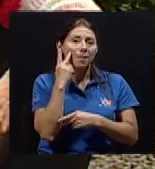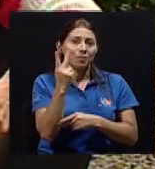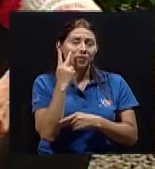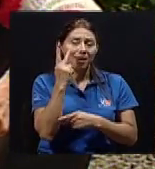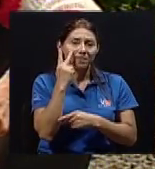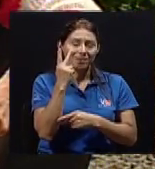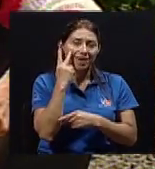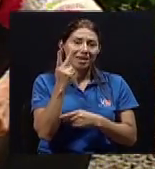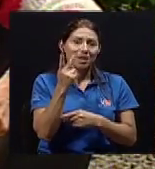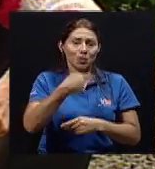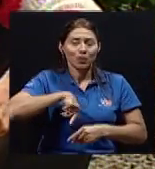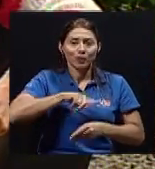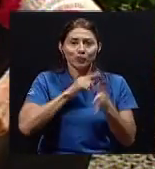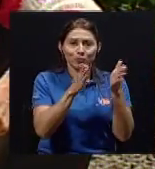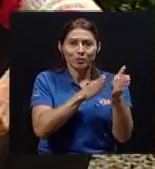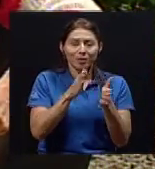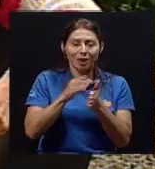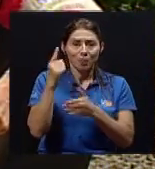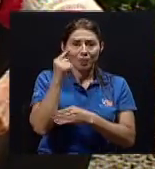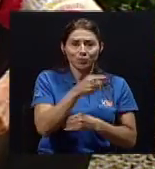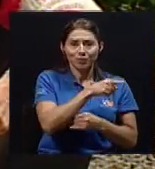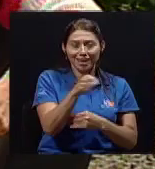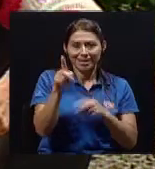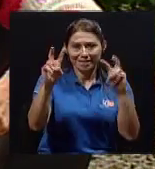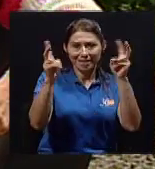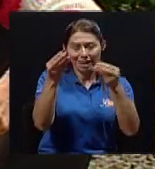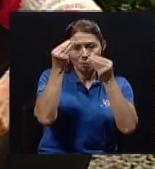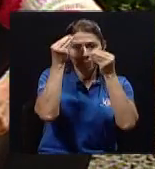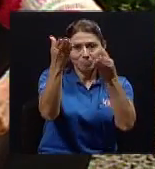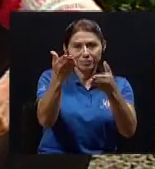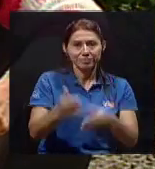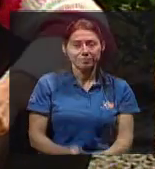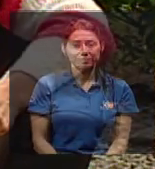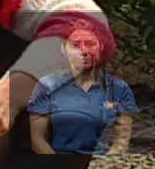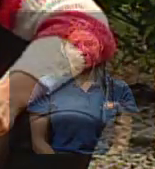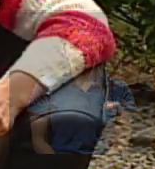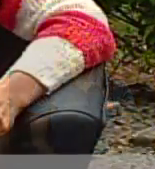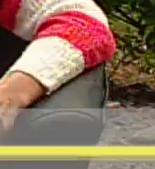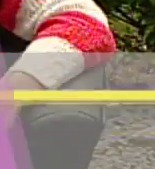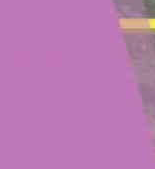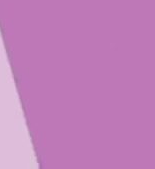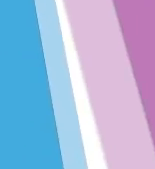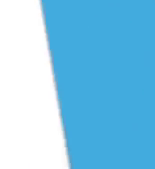ver la sección que hemos preparado para ustedes sobre esta temática.